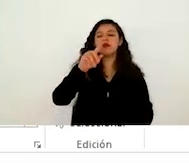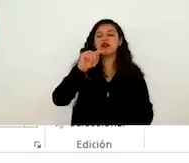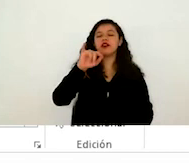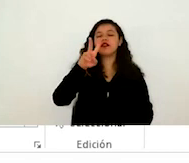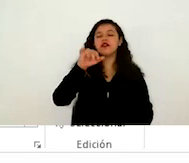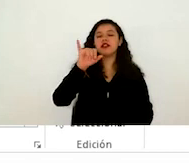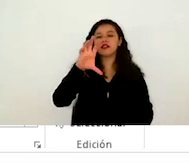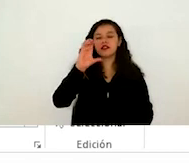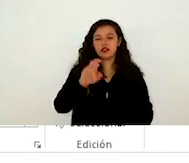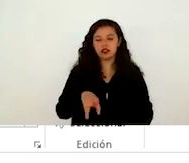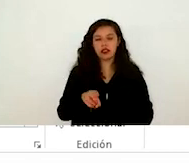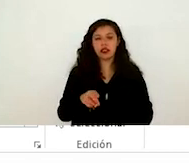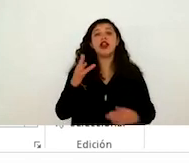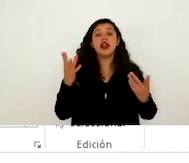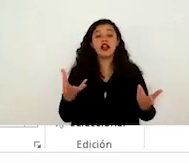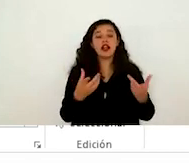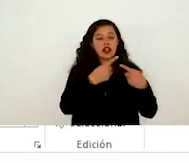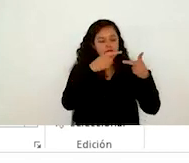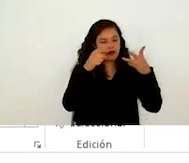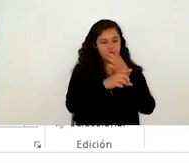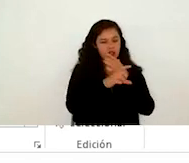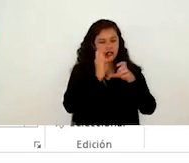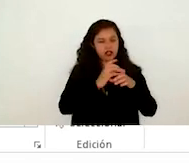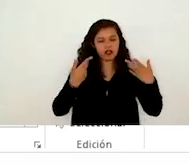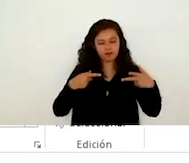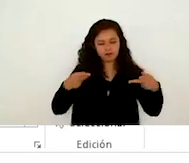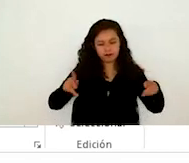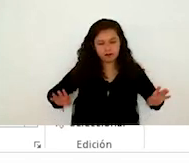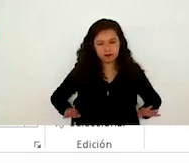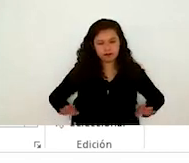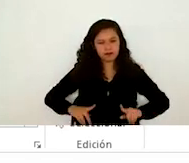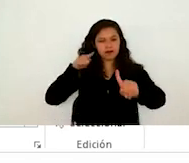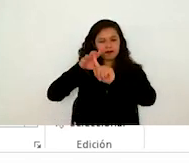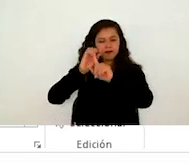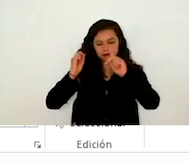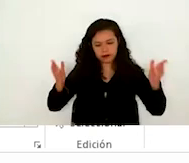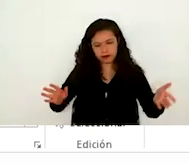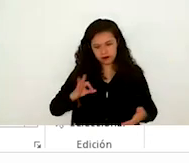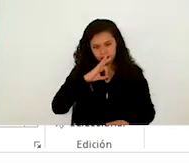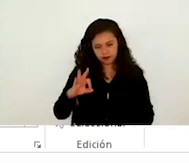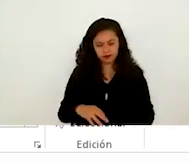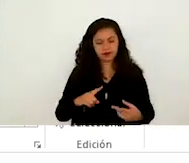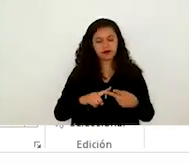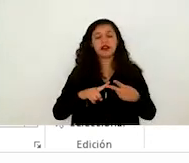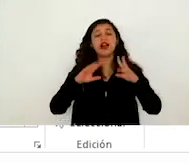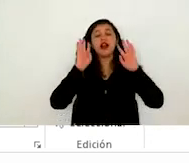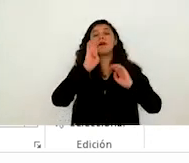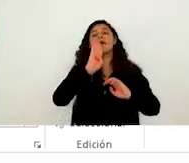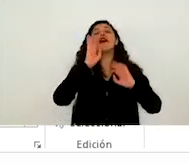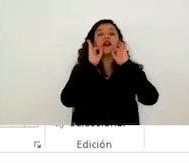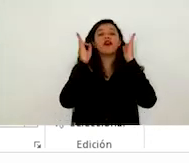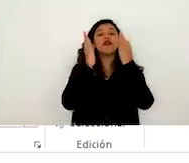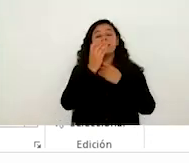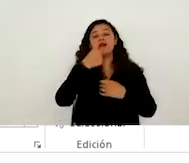este el conjunto de variables que activan la conducta para lograr un objetivo es la forma en cómo me